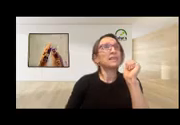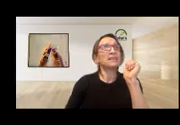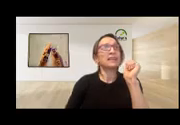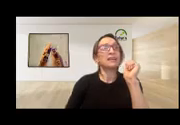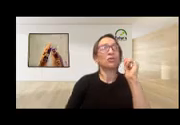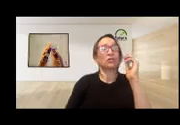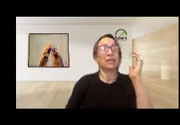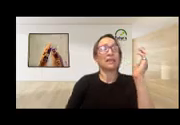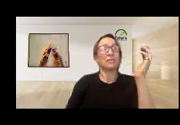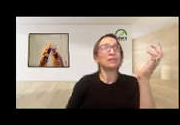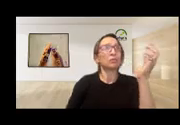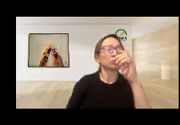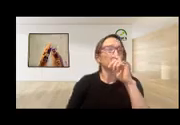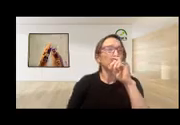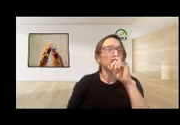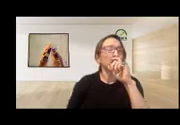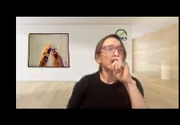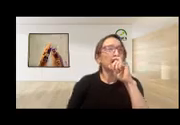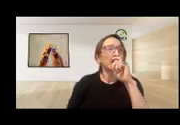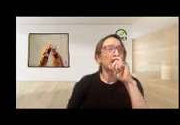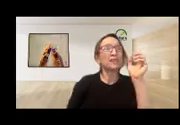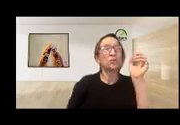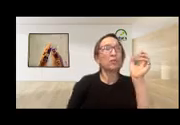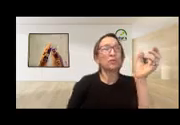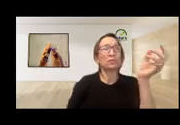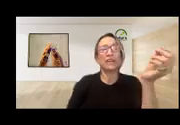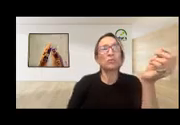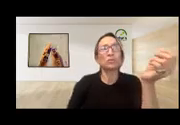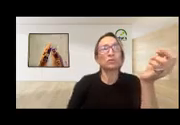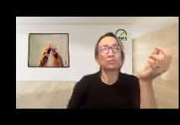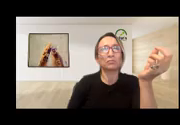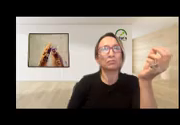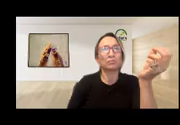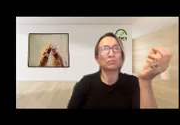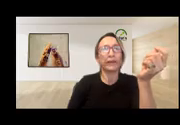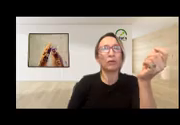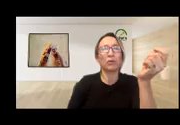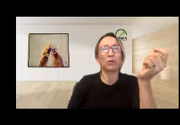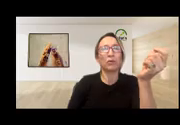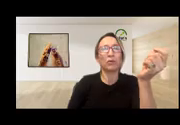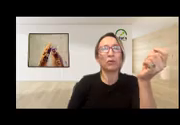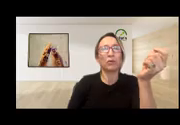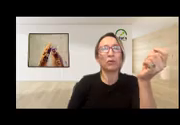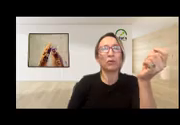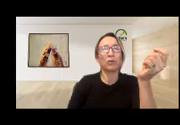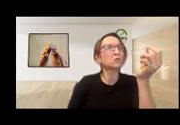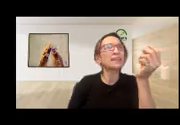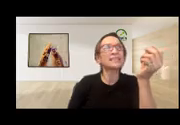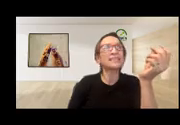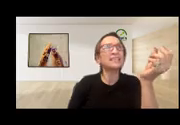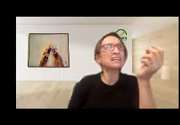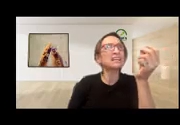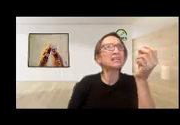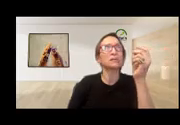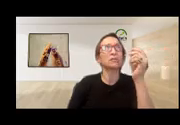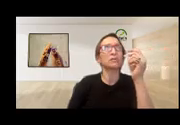¿Qué más nos dicen los sedimentos? No había solo, digamos, lo que conocemos